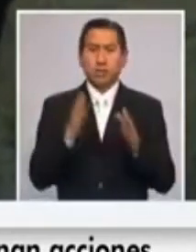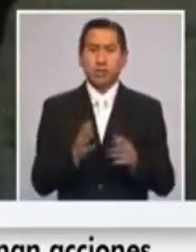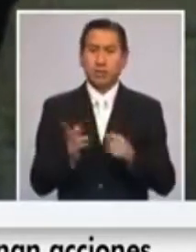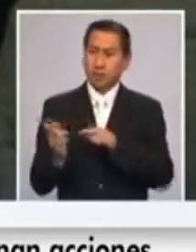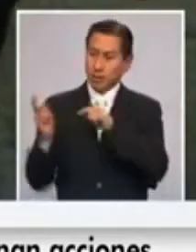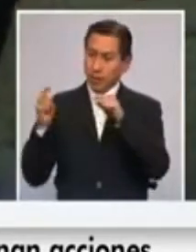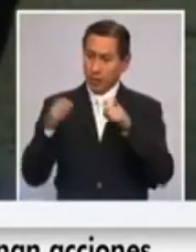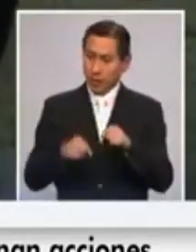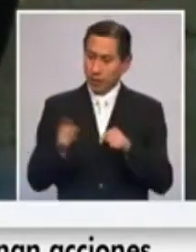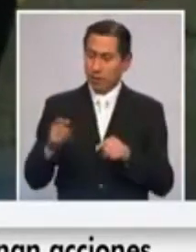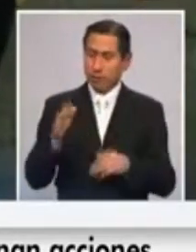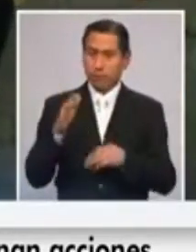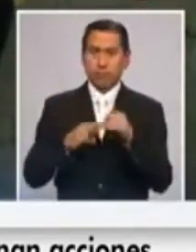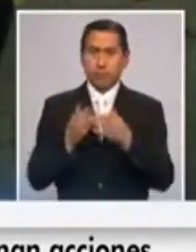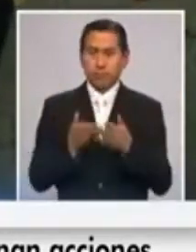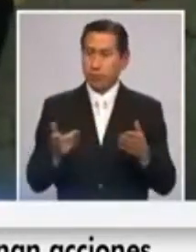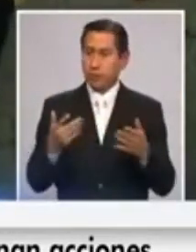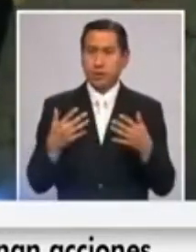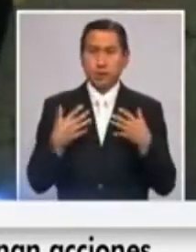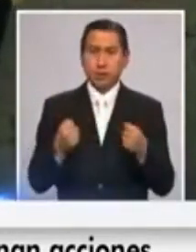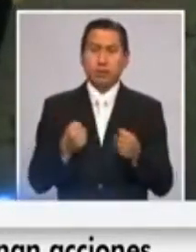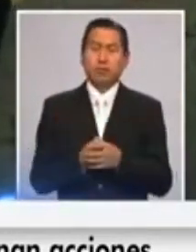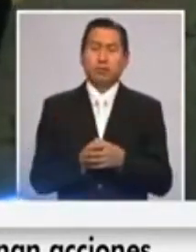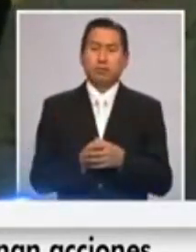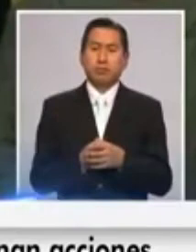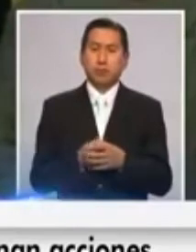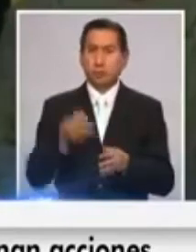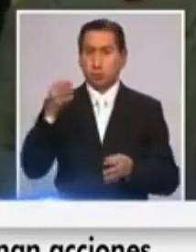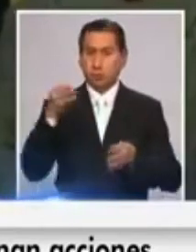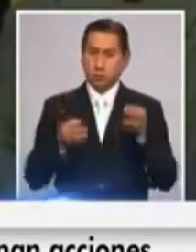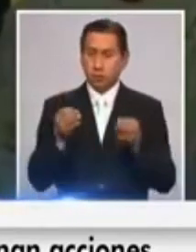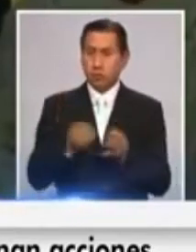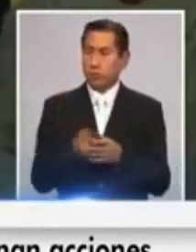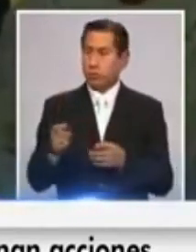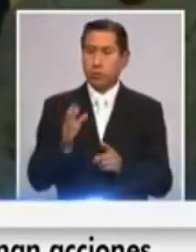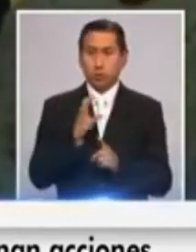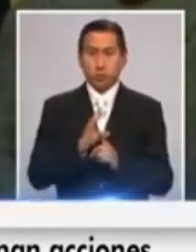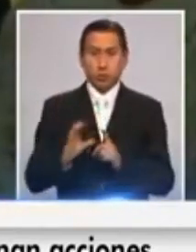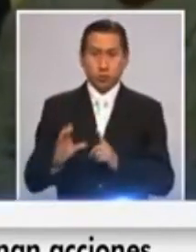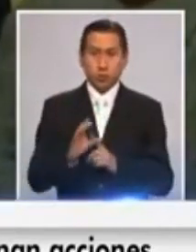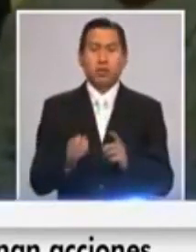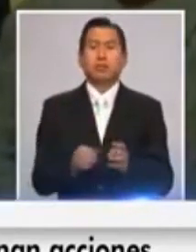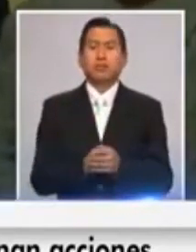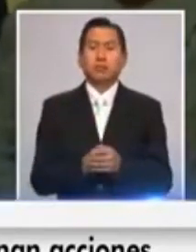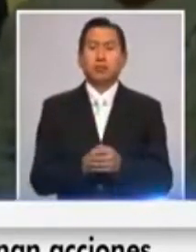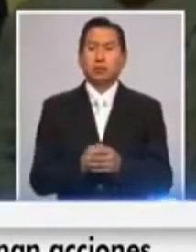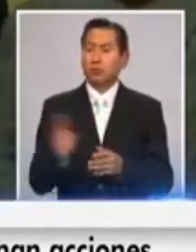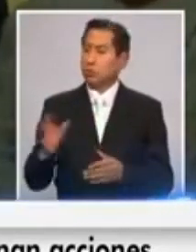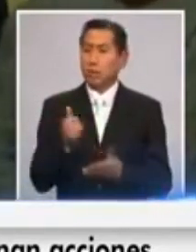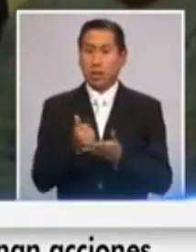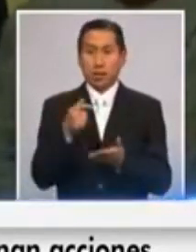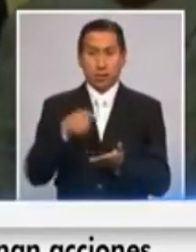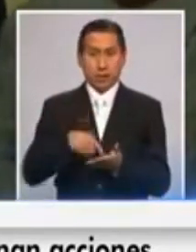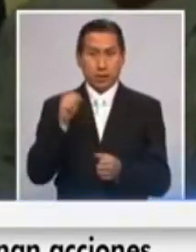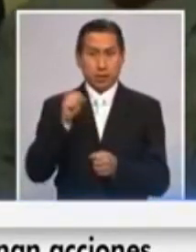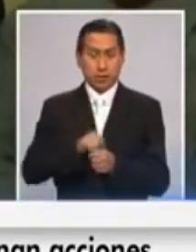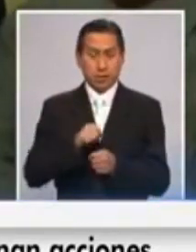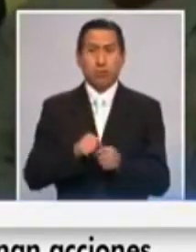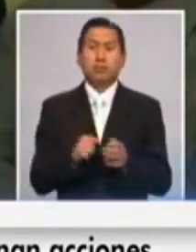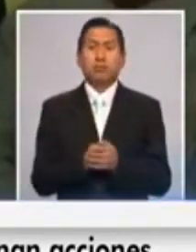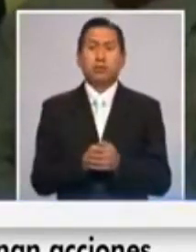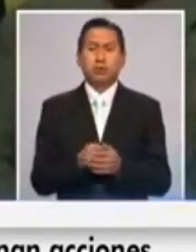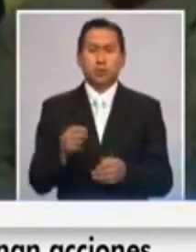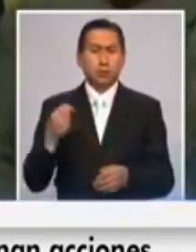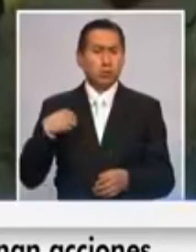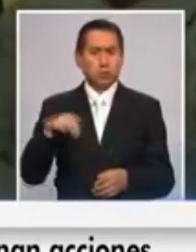aquí, de Obras Públicas, de Salud, de Justicia, de Culturas, que han coadyuvado este trabajo. Nuestro rol